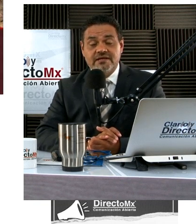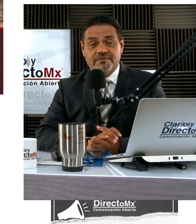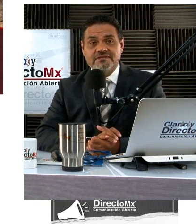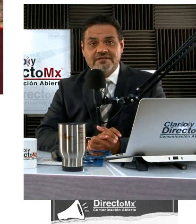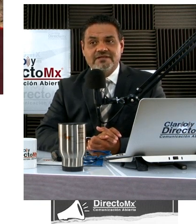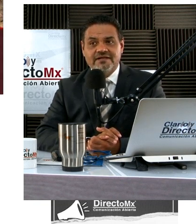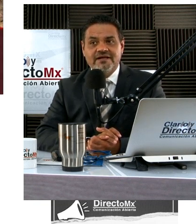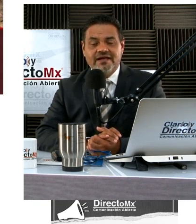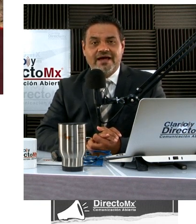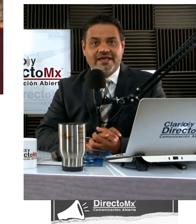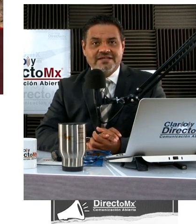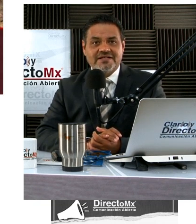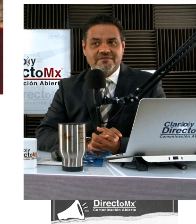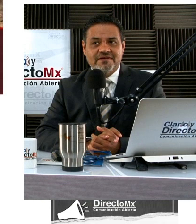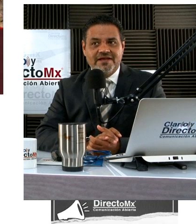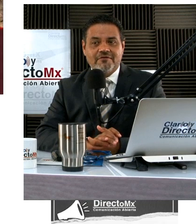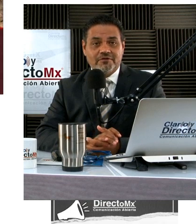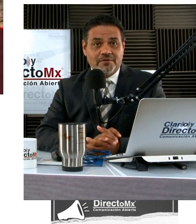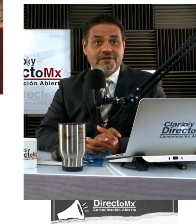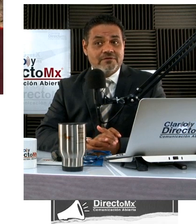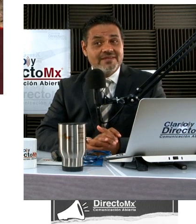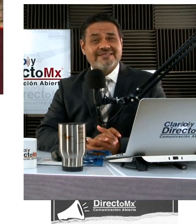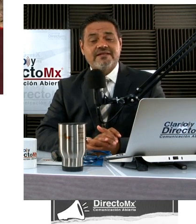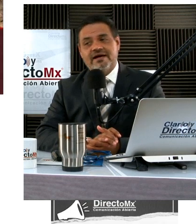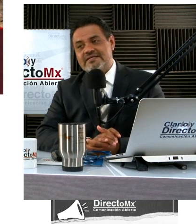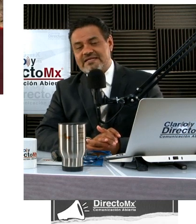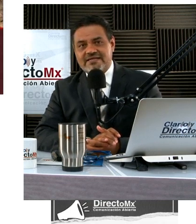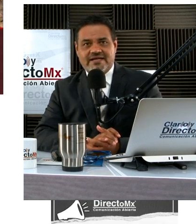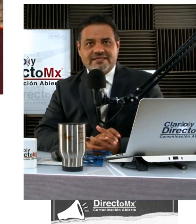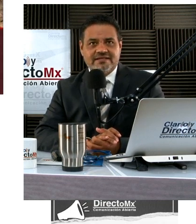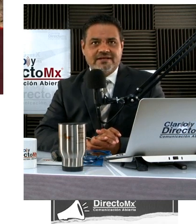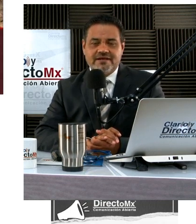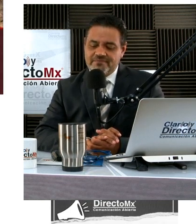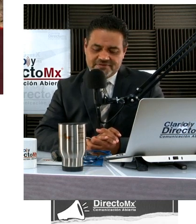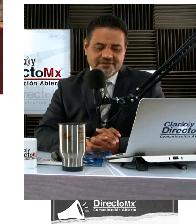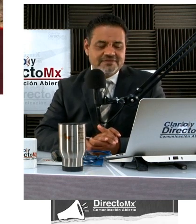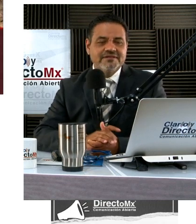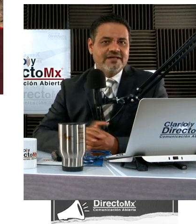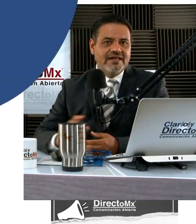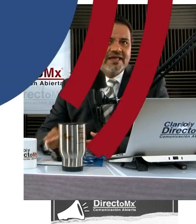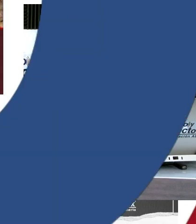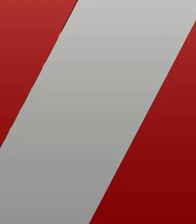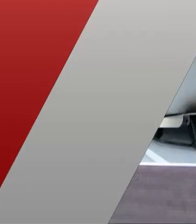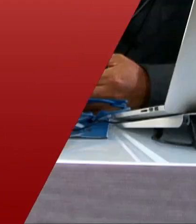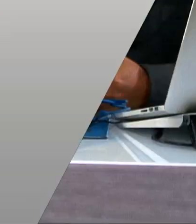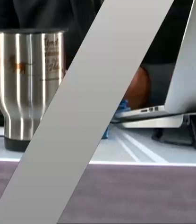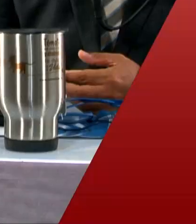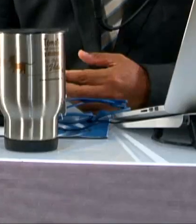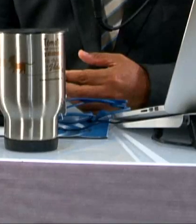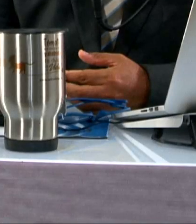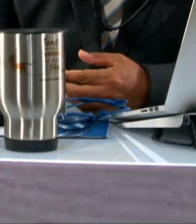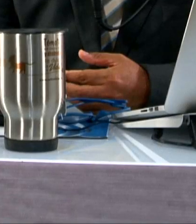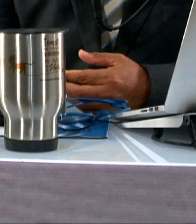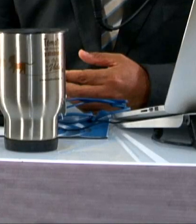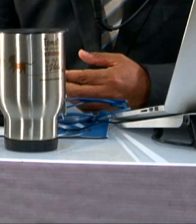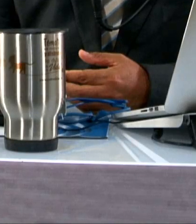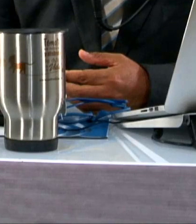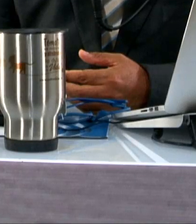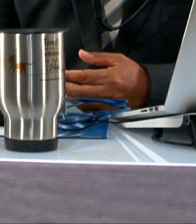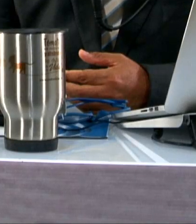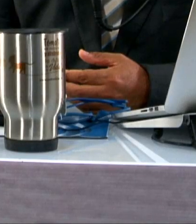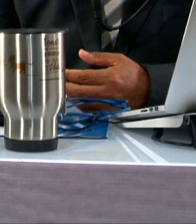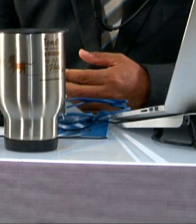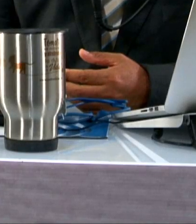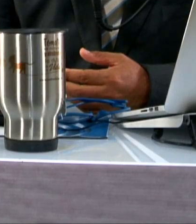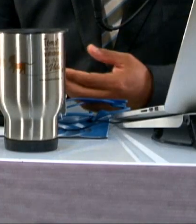entonces sí el presidente ayer se refería cuando habló de los líderes sindicales que hasta casa tienen ahí pues sí a la de Napoleón